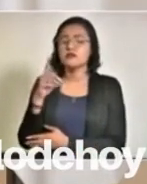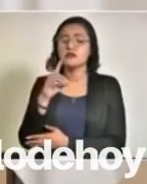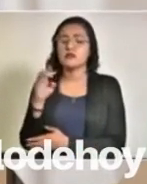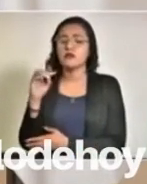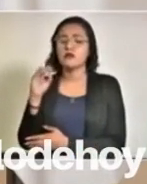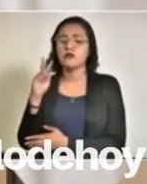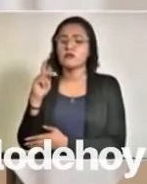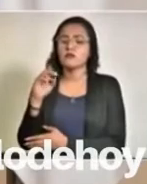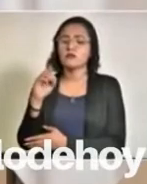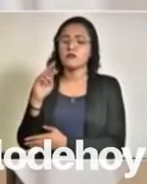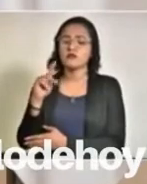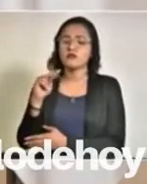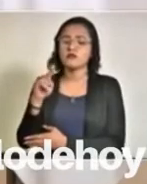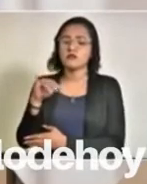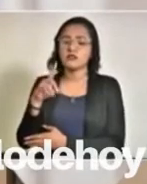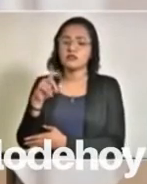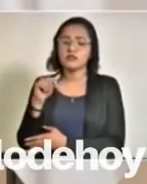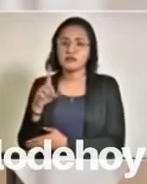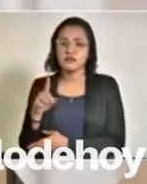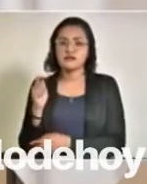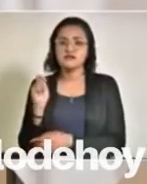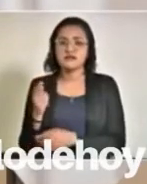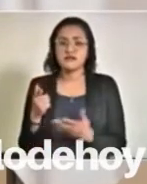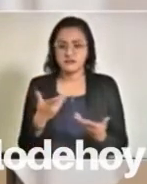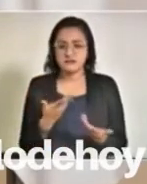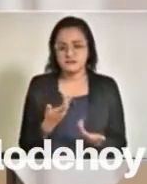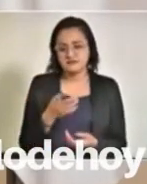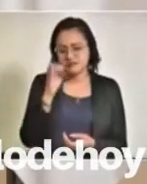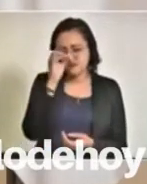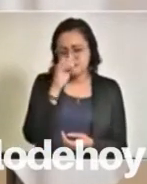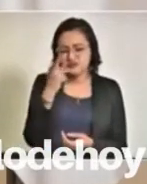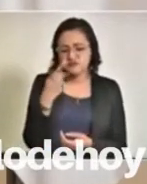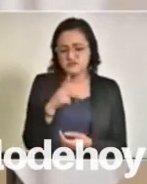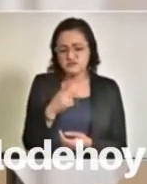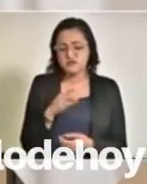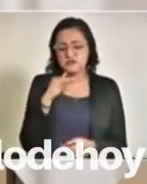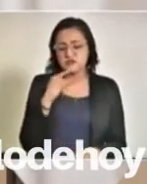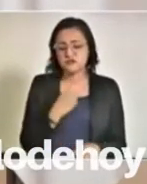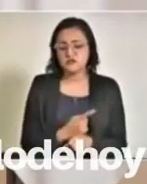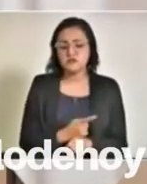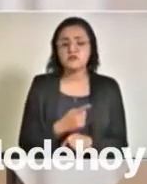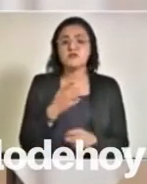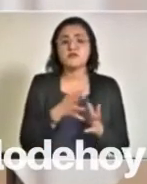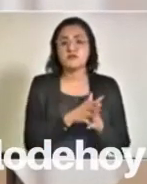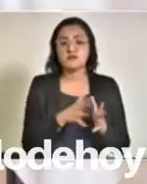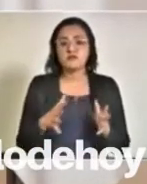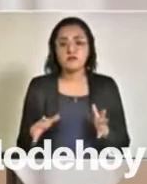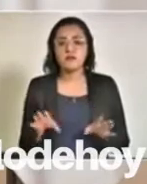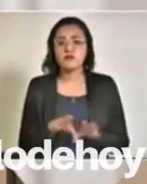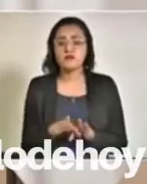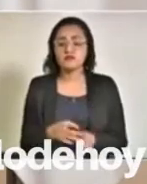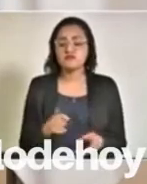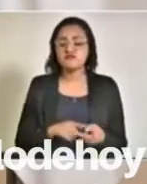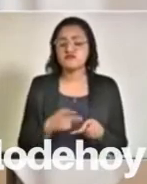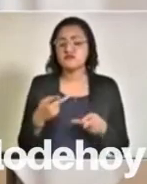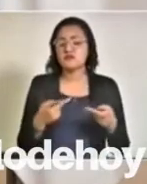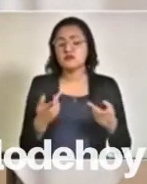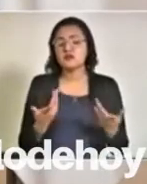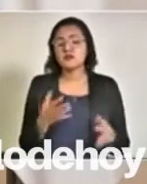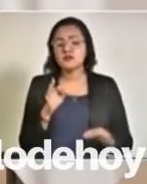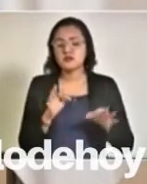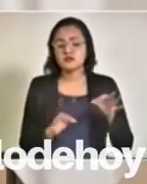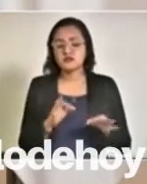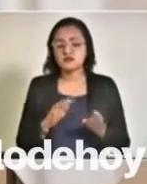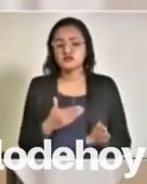qué hace dentro de una de un proceso penal que se sigue en